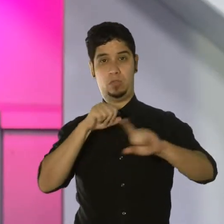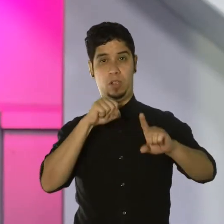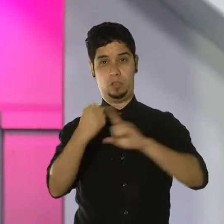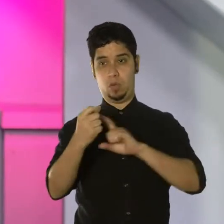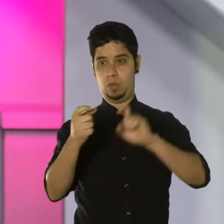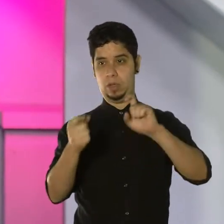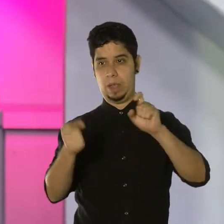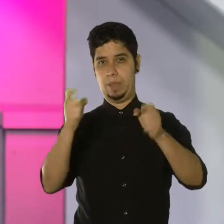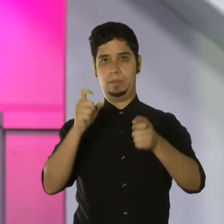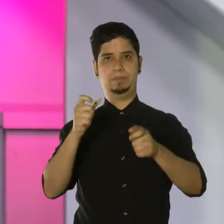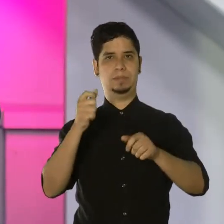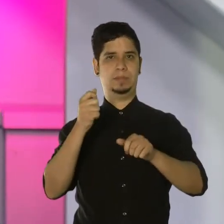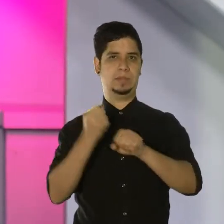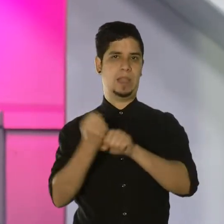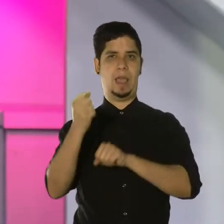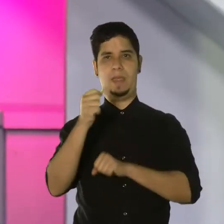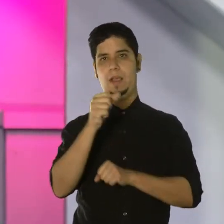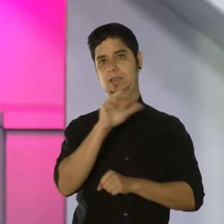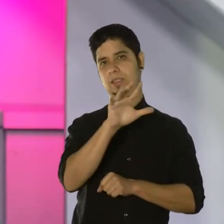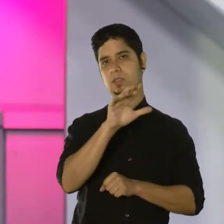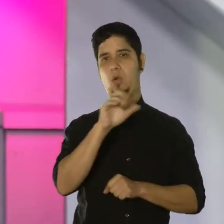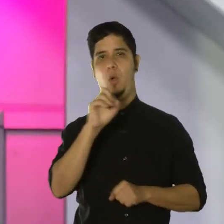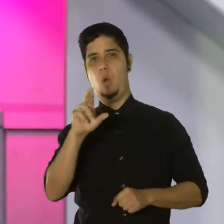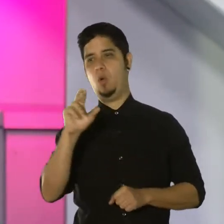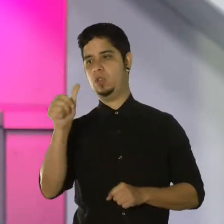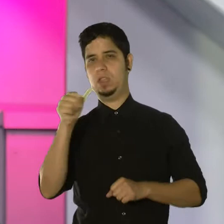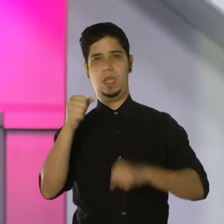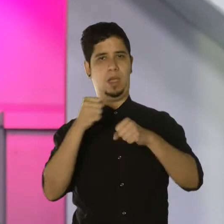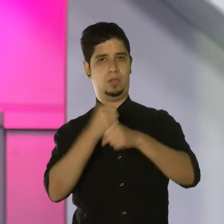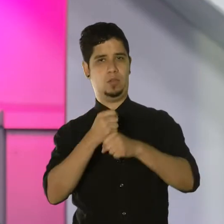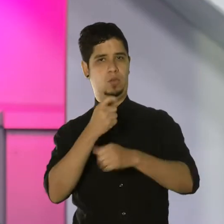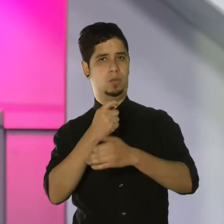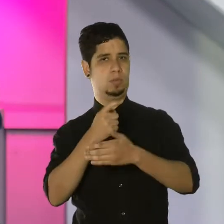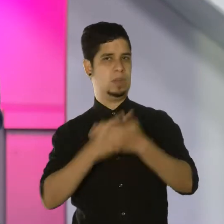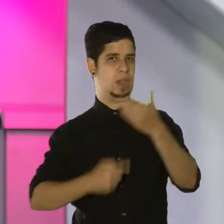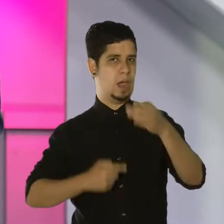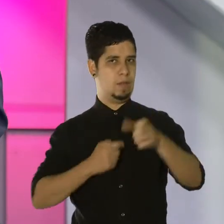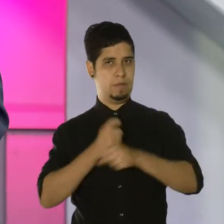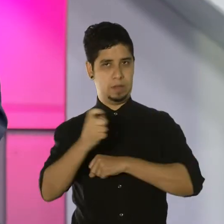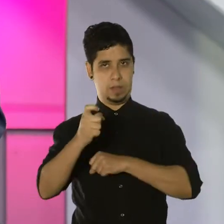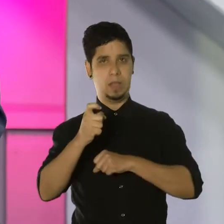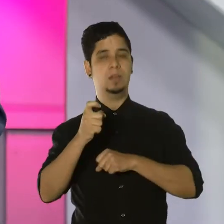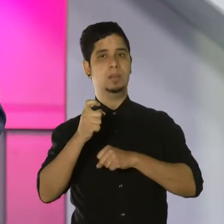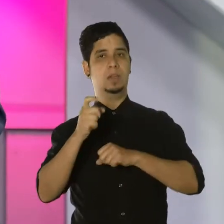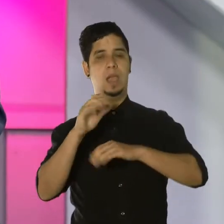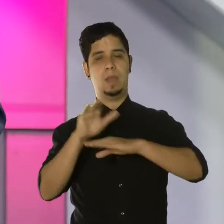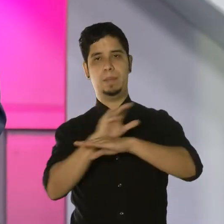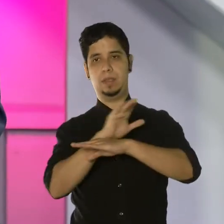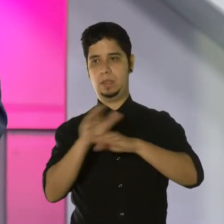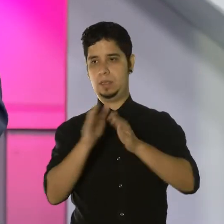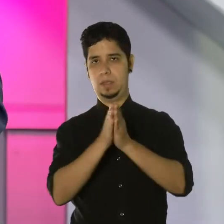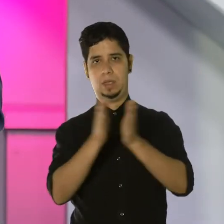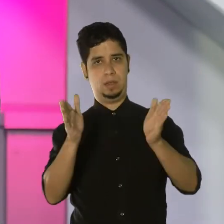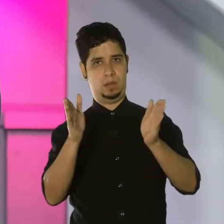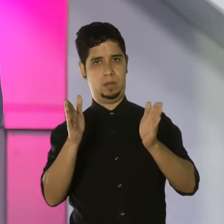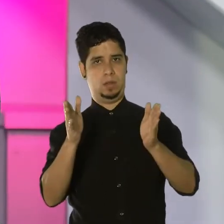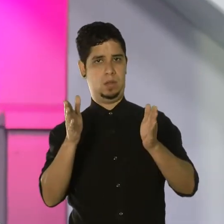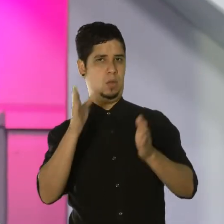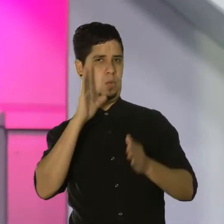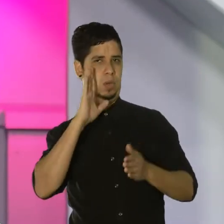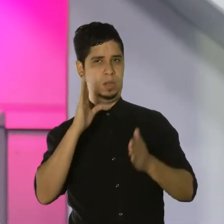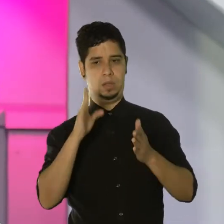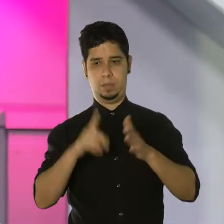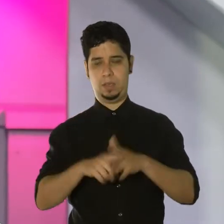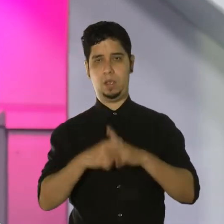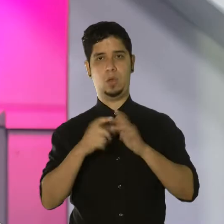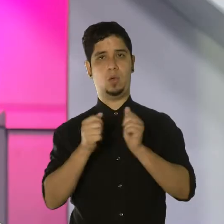digamos, por décadas o a cada 5 años hay algo nuevo que afecta. la industria en general. Vamos a comenzar